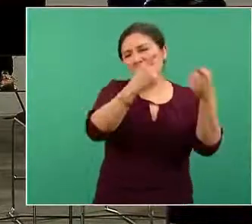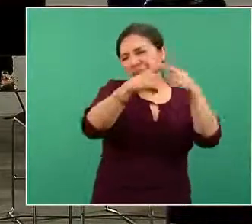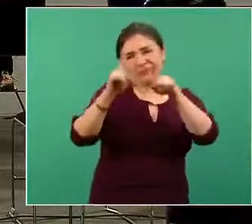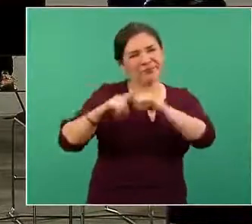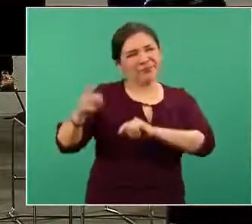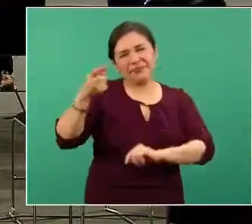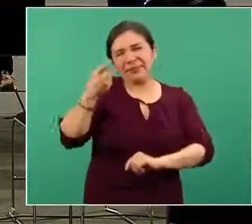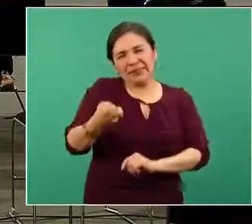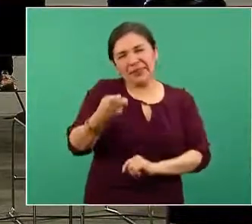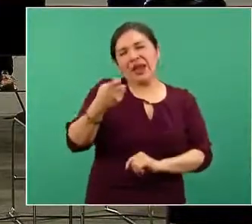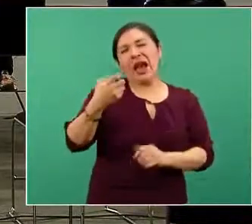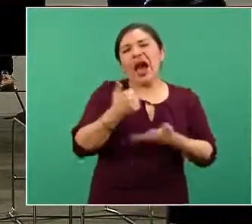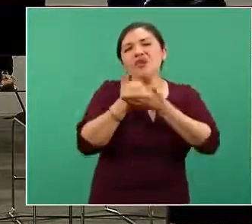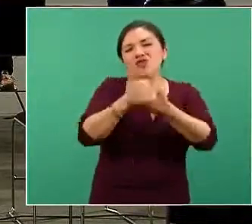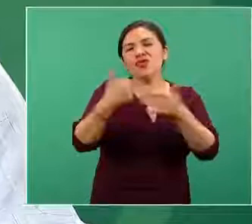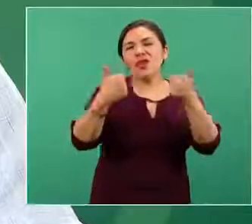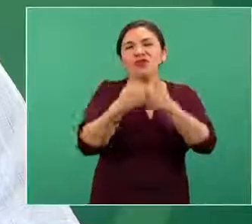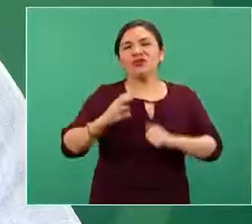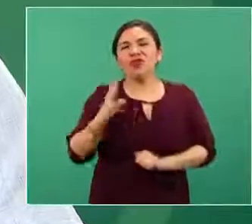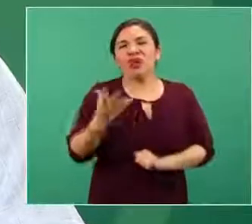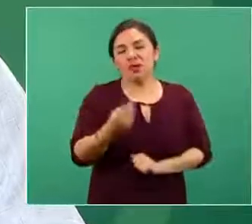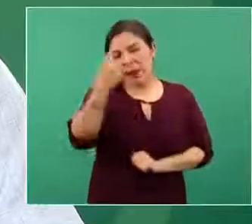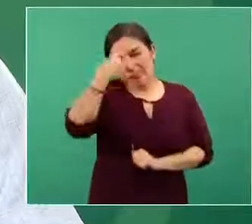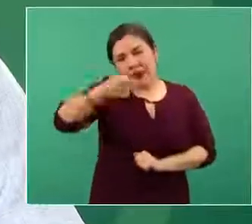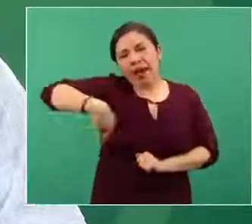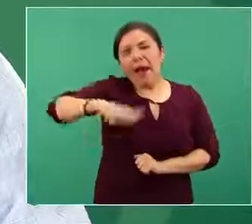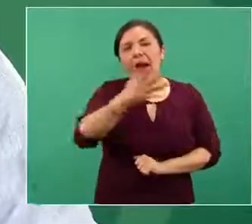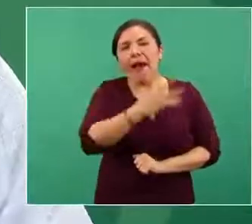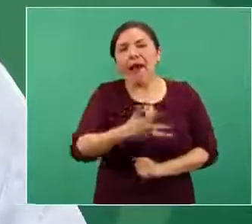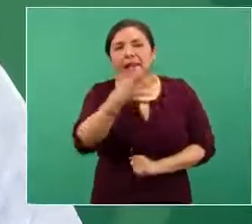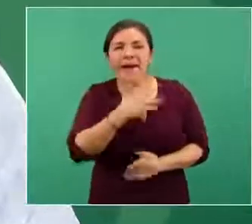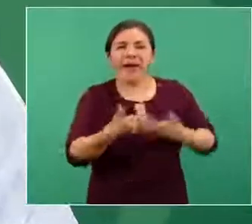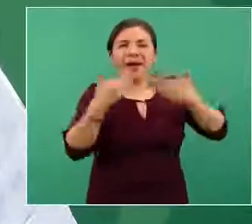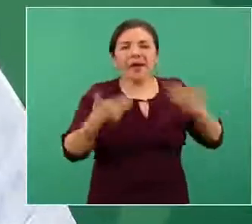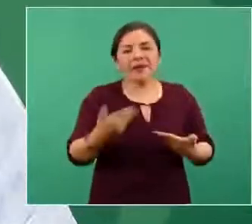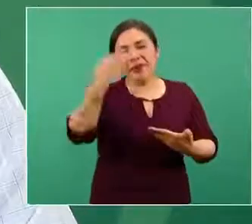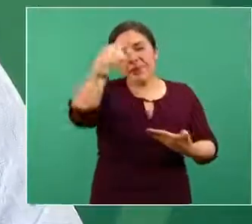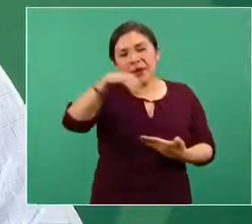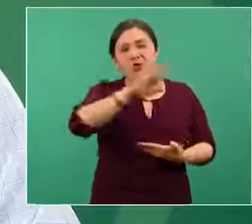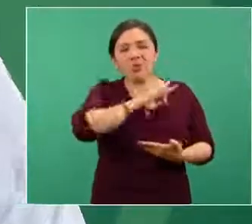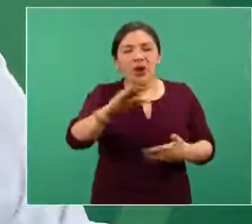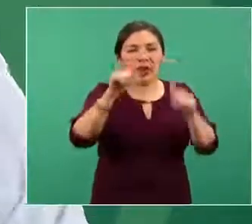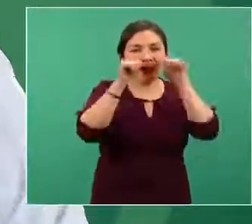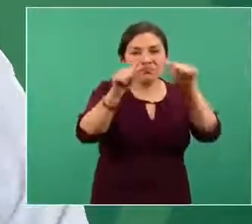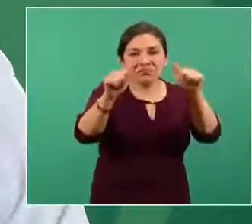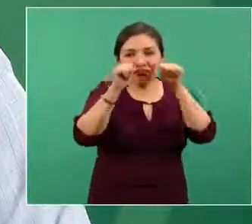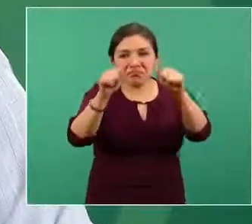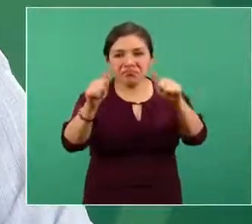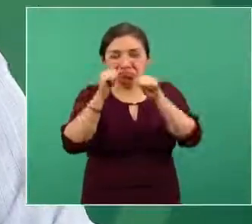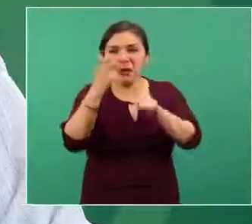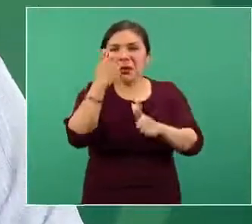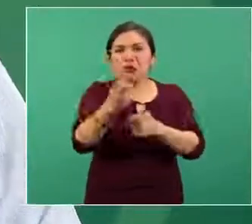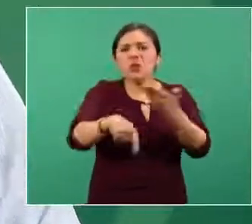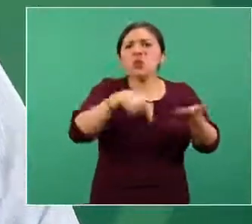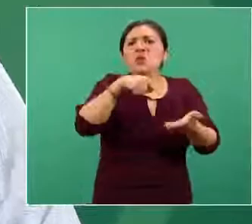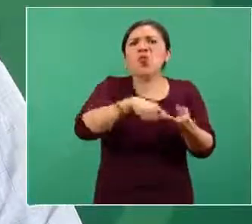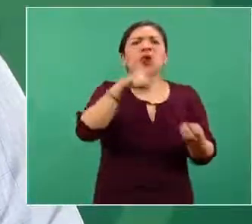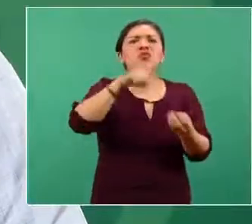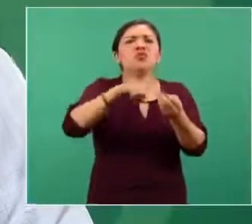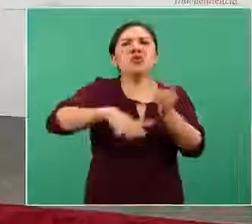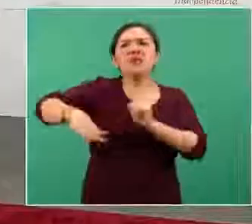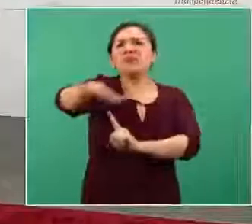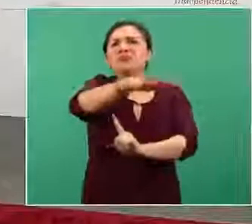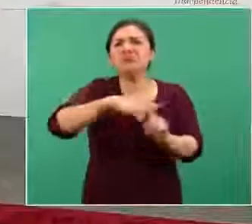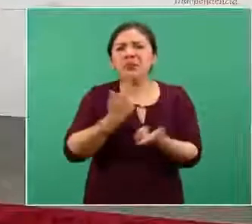estas herramientas tecnológicas que disponemos en la actualidad para poder atender prácticamente desde cualquier punto en donde nos